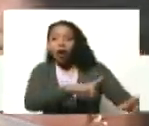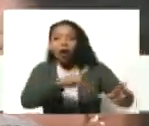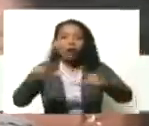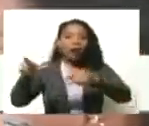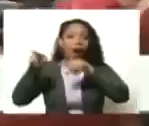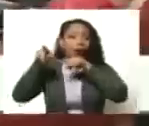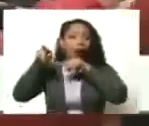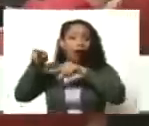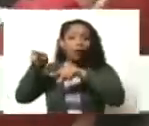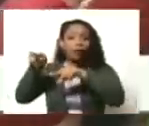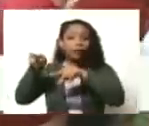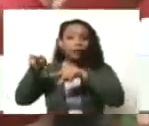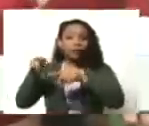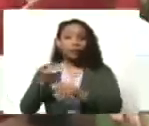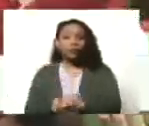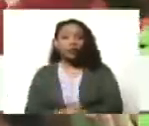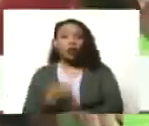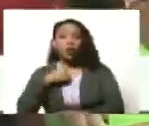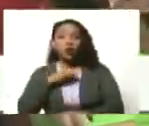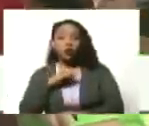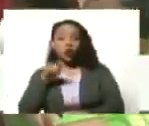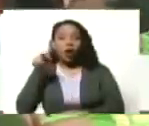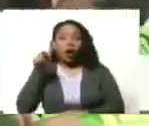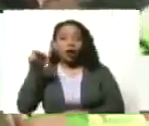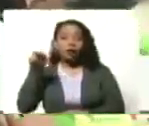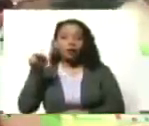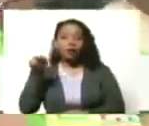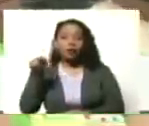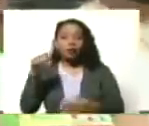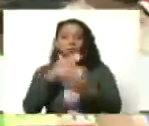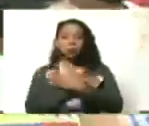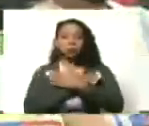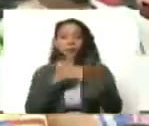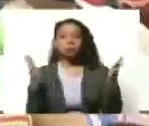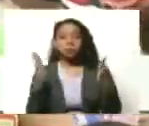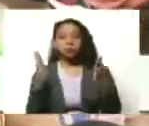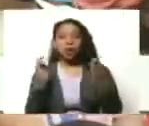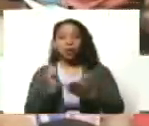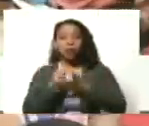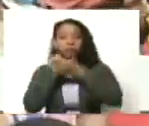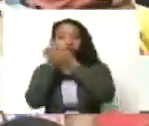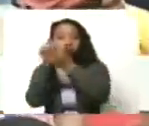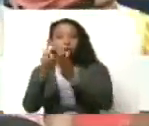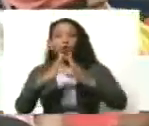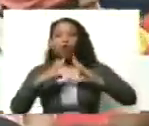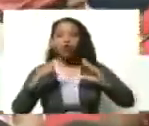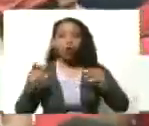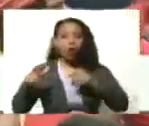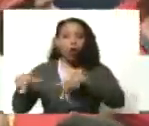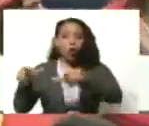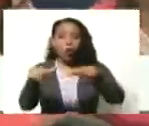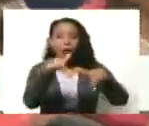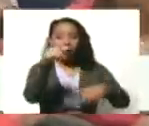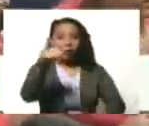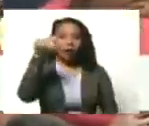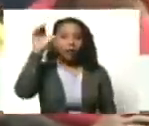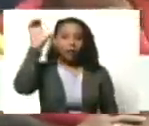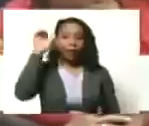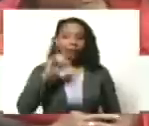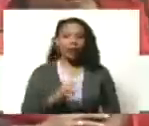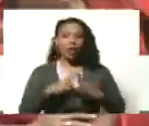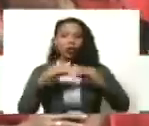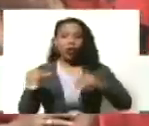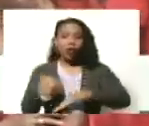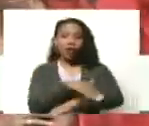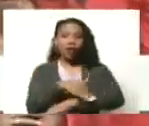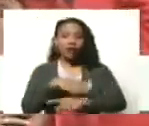ahí estaríamos nosotros en la disposición de cubrir todos los espacios de nuestra patria. Todas las